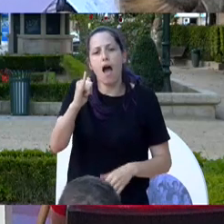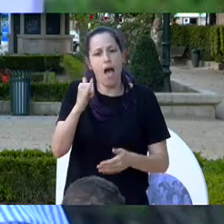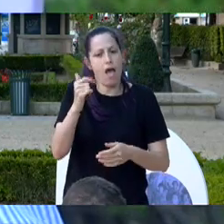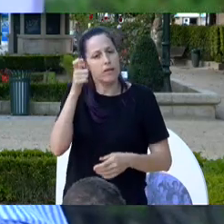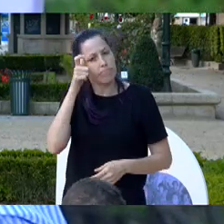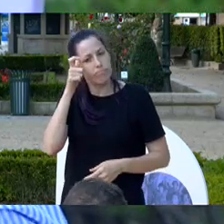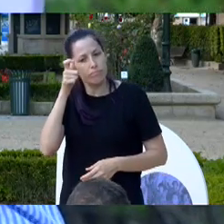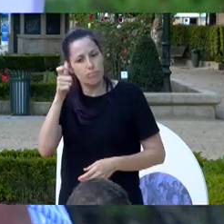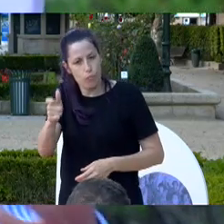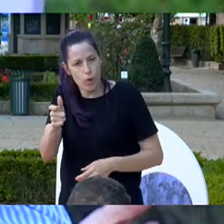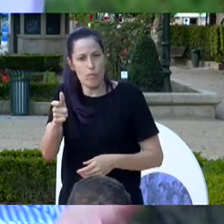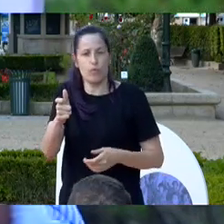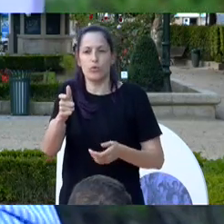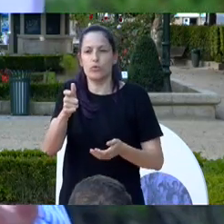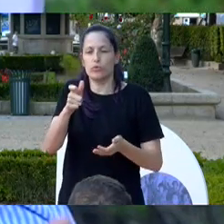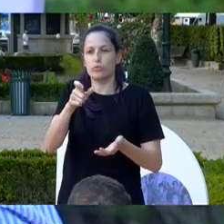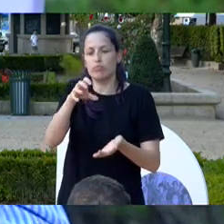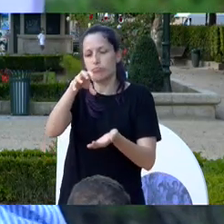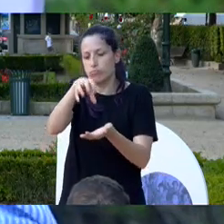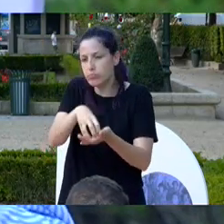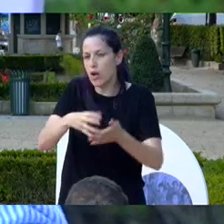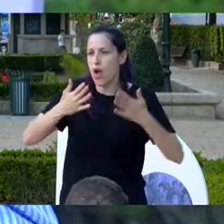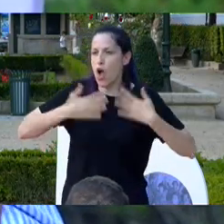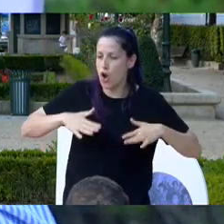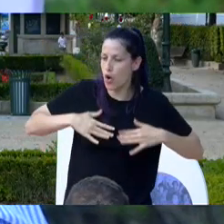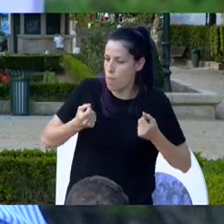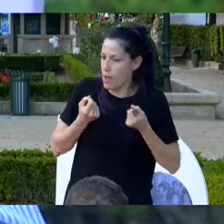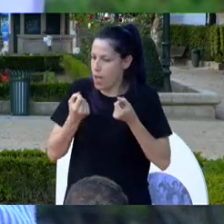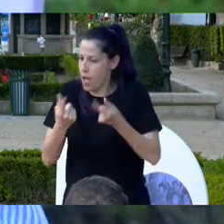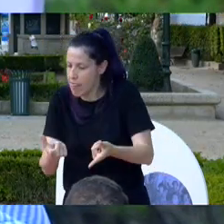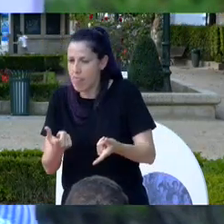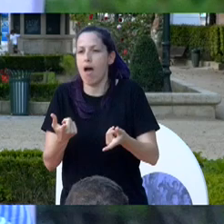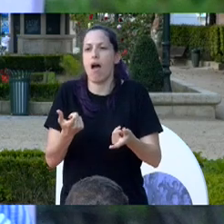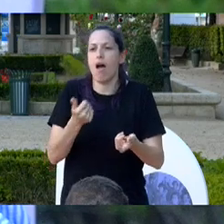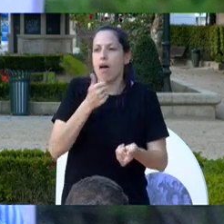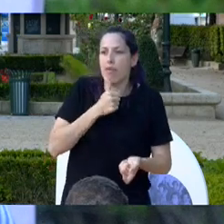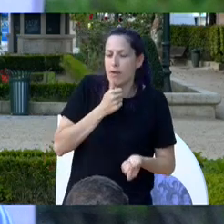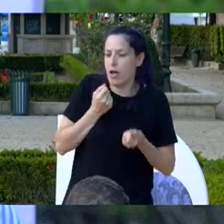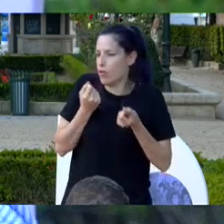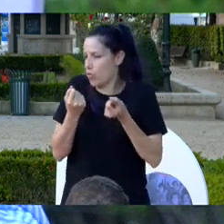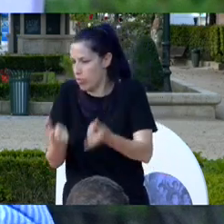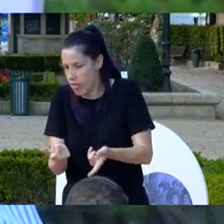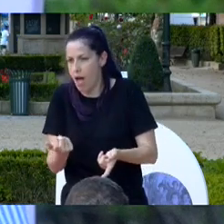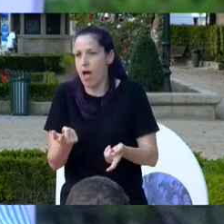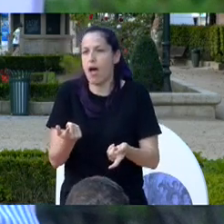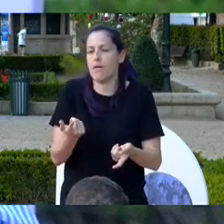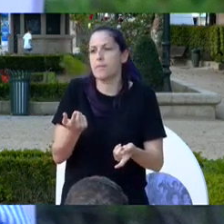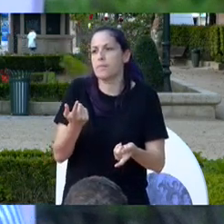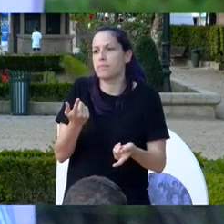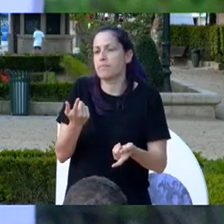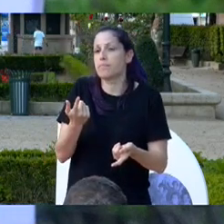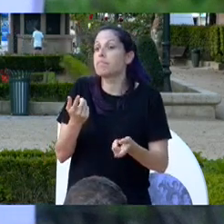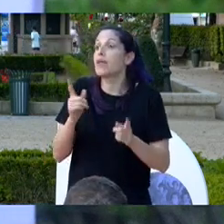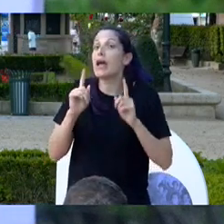comer os rapaces, e os roupeiros escolares donde lle facían roupas para os irmáns das nenas